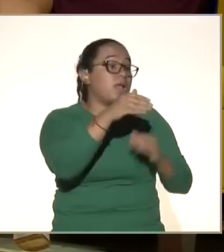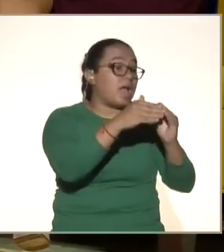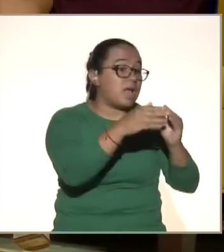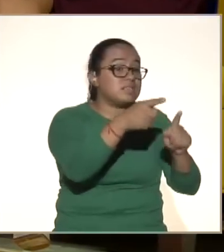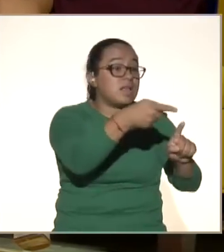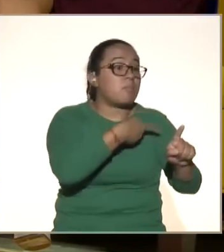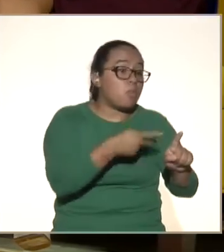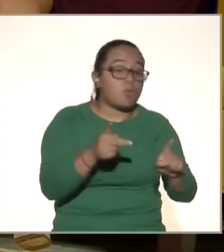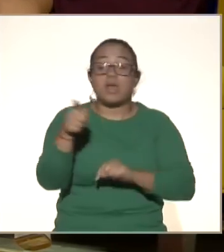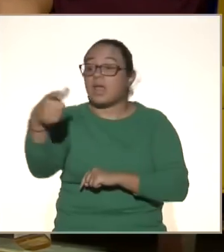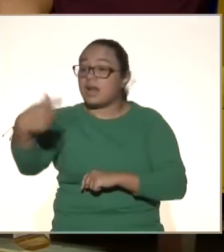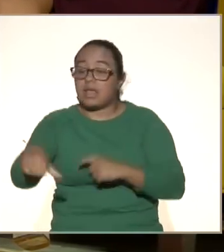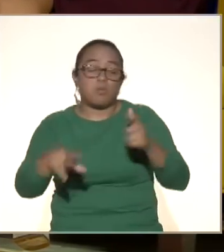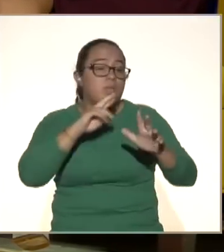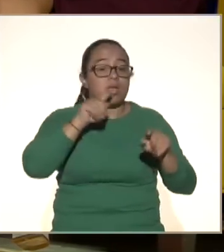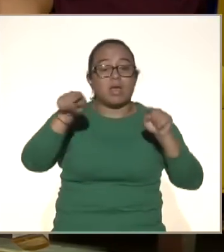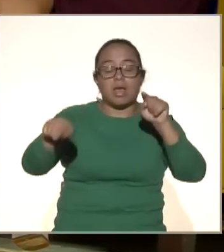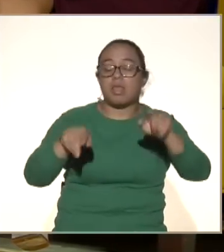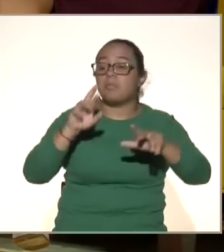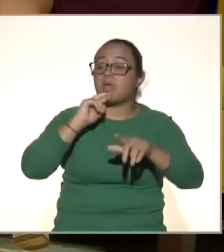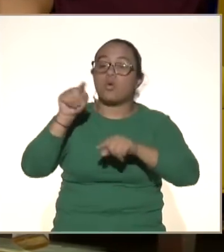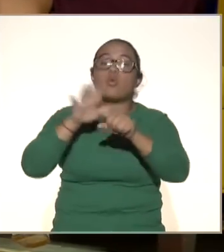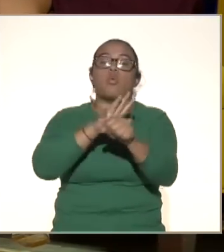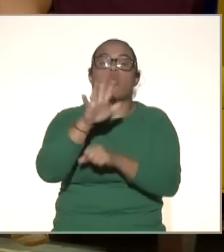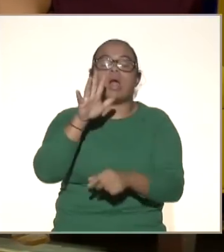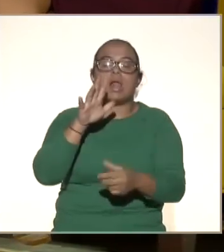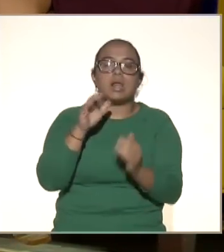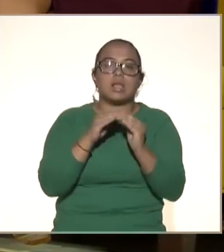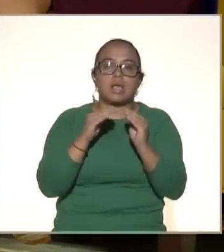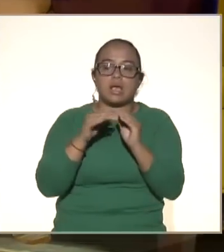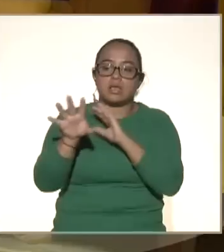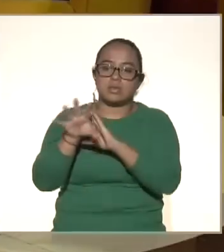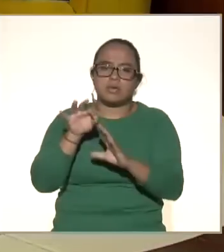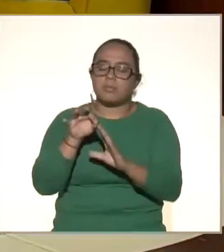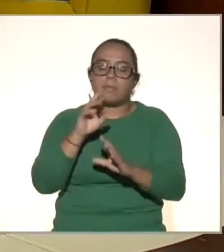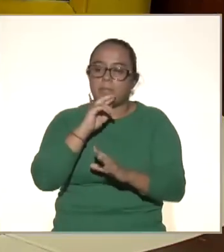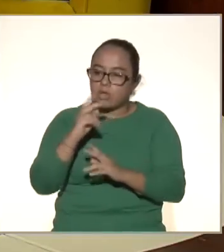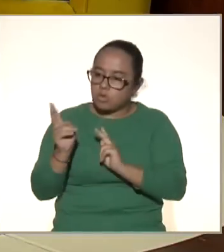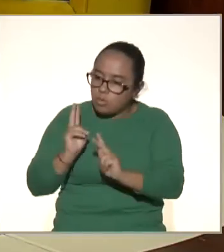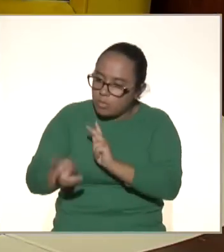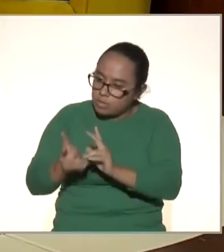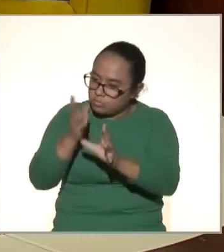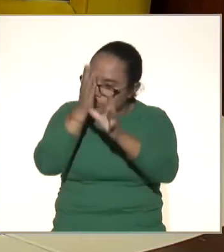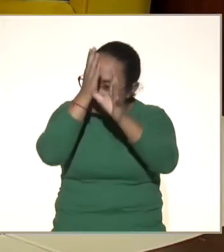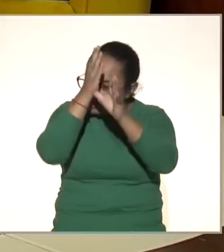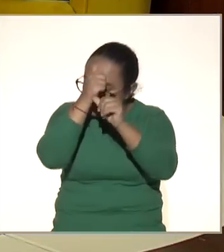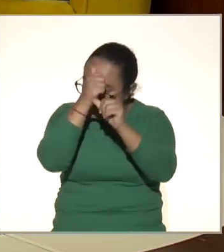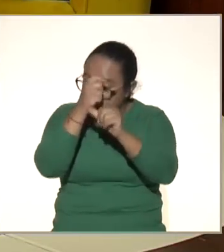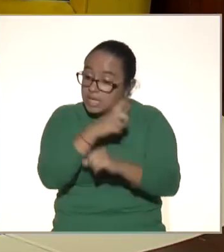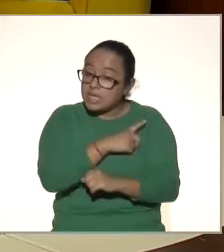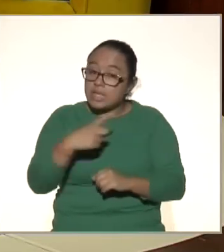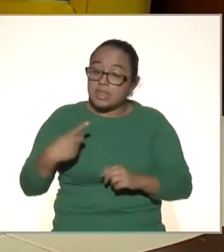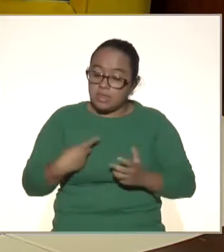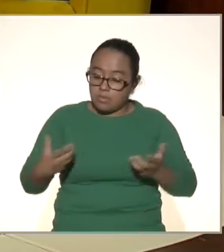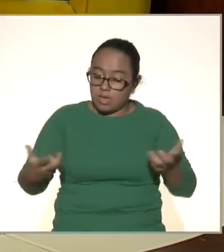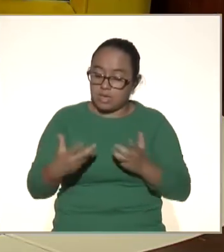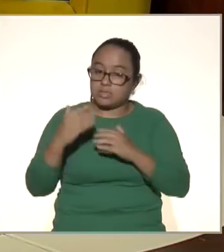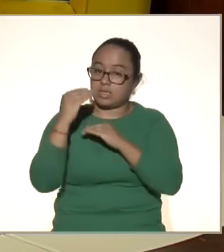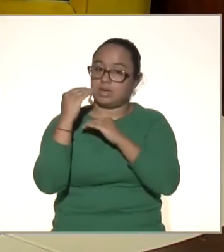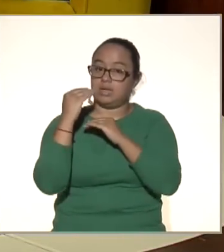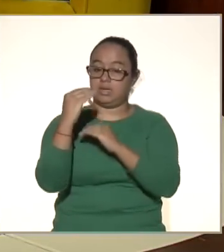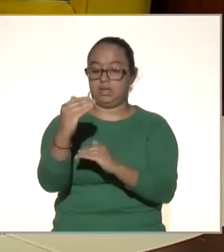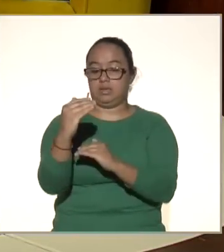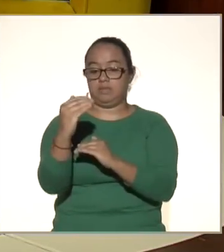del más pobre, que yo no tengo. Se debe llegar a acuerdos y se deben poner límites.